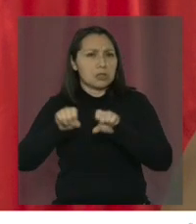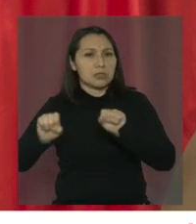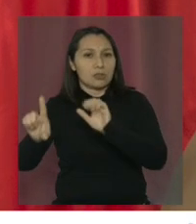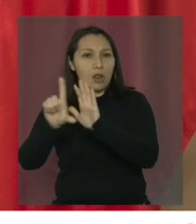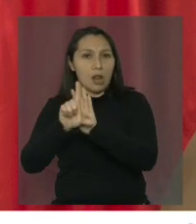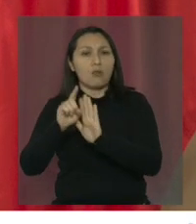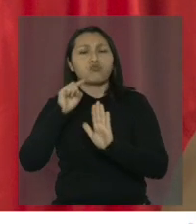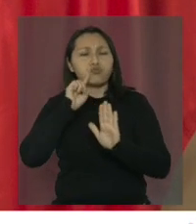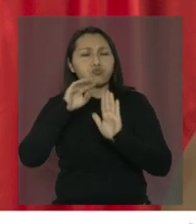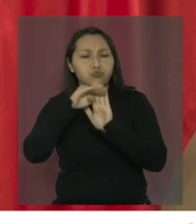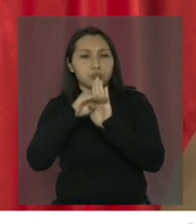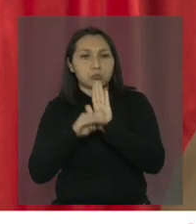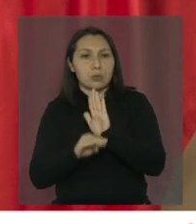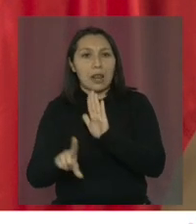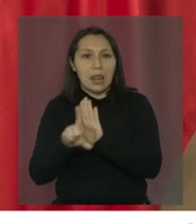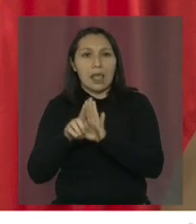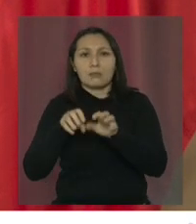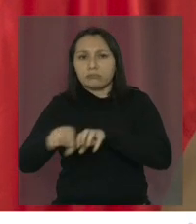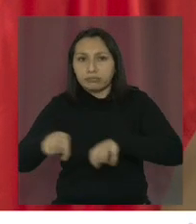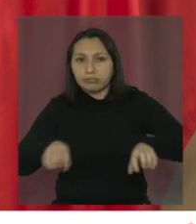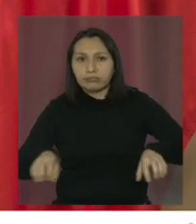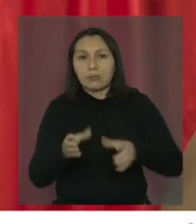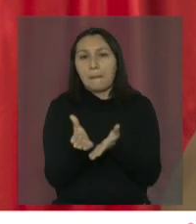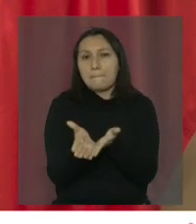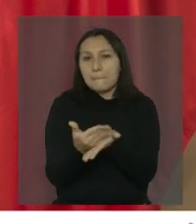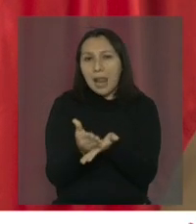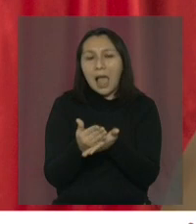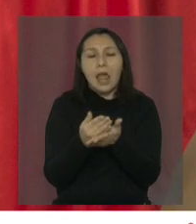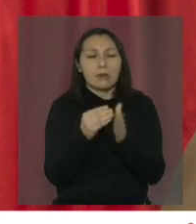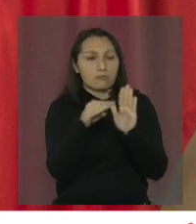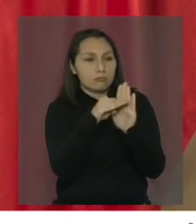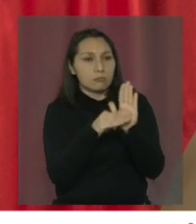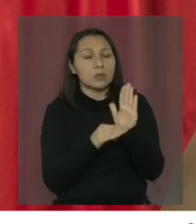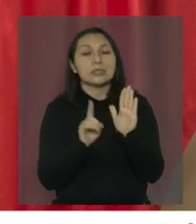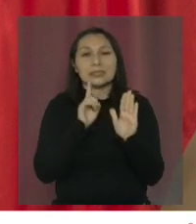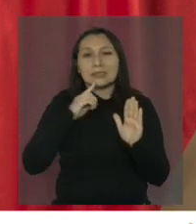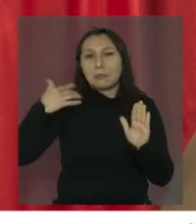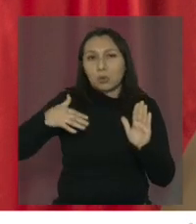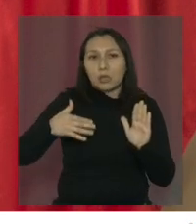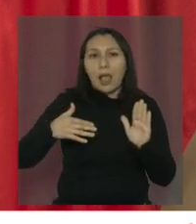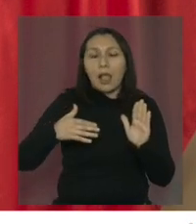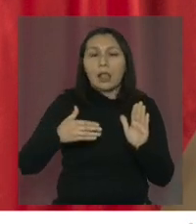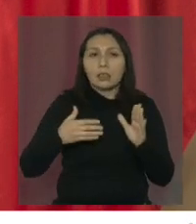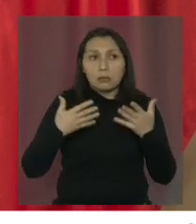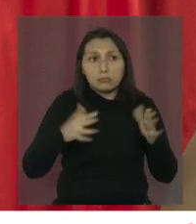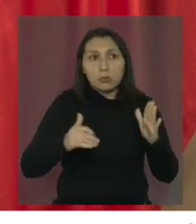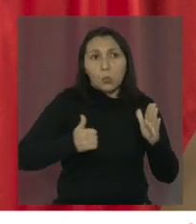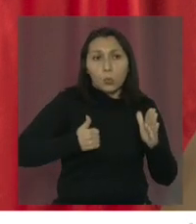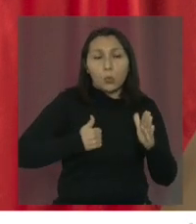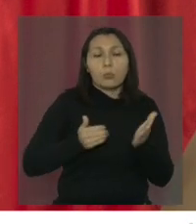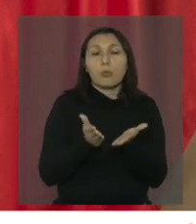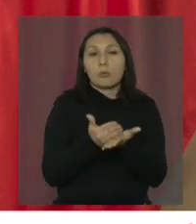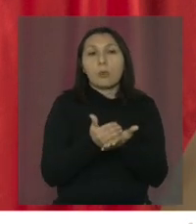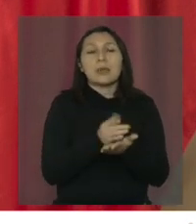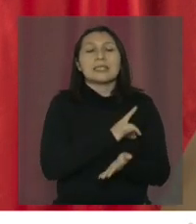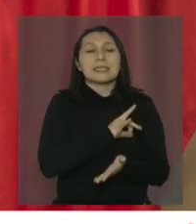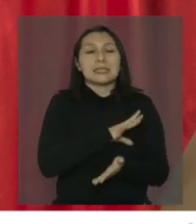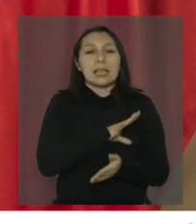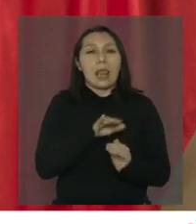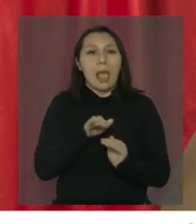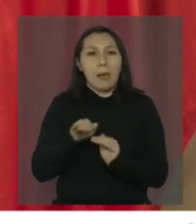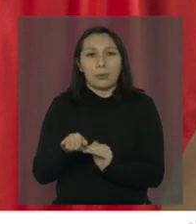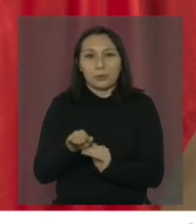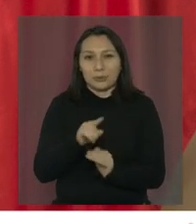una agenda legislativa desplegada tenemos un plan de medidas que ya tiene un importante nivel de ejecución como el plan si le apoya pero